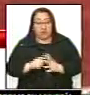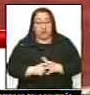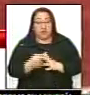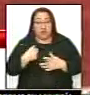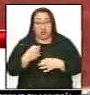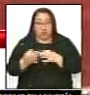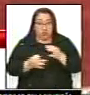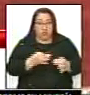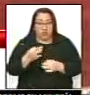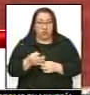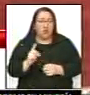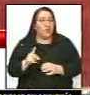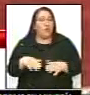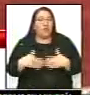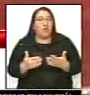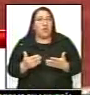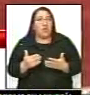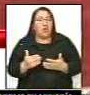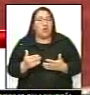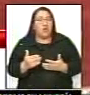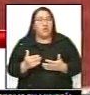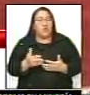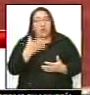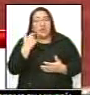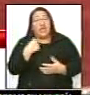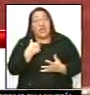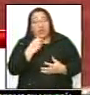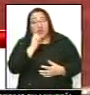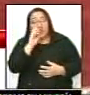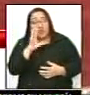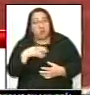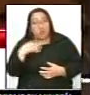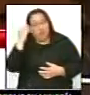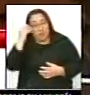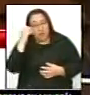exposición, no puedo eximirme de la necesidad de expresar